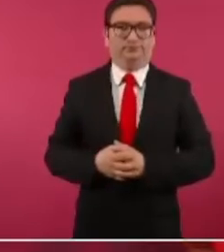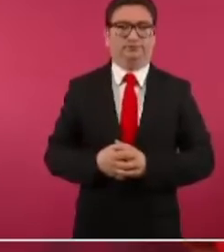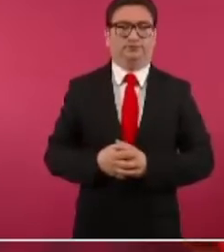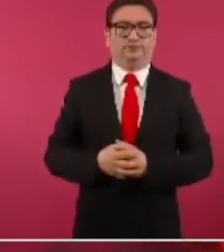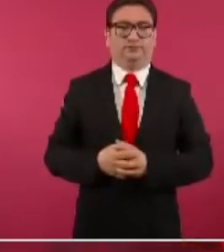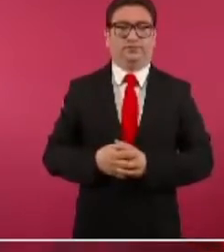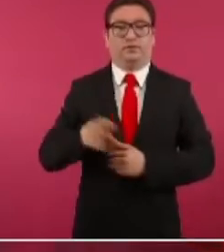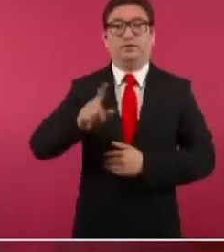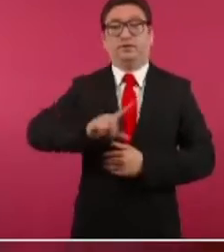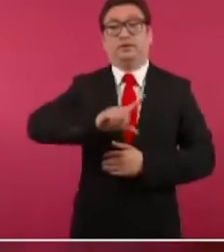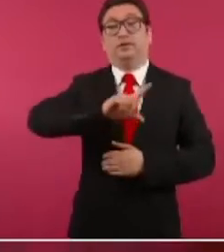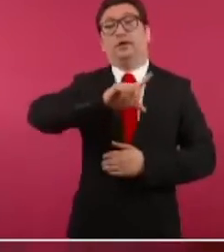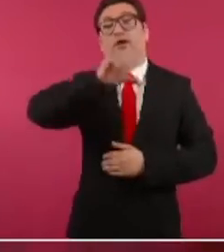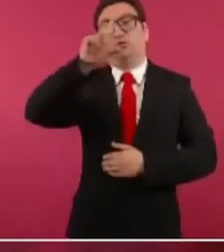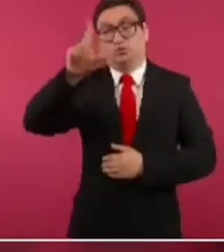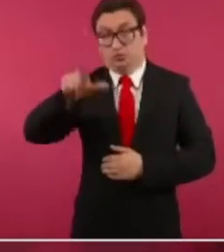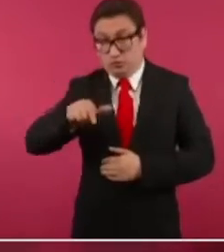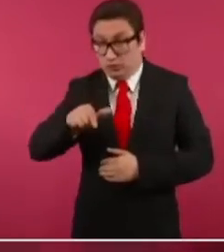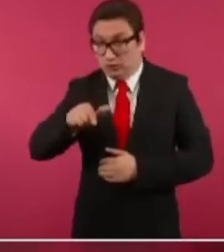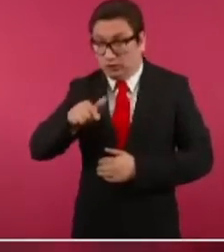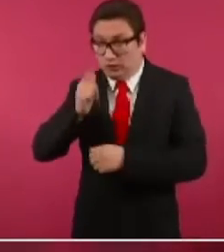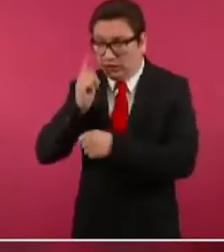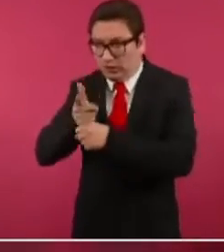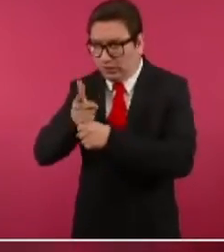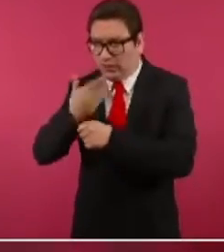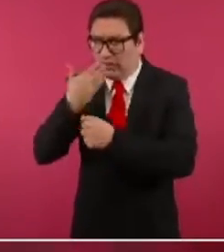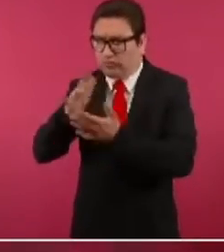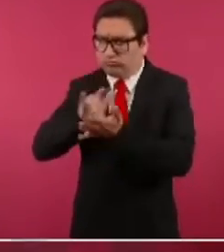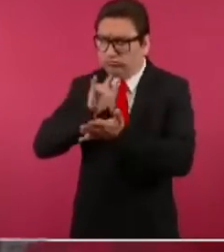Y luego ya llevarlo a cabo